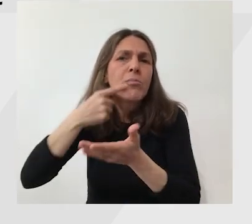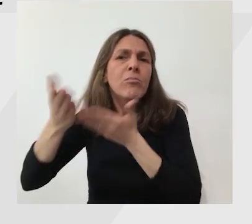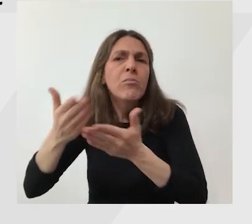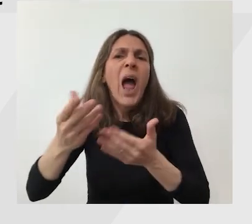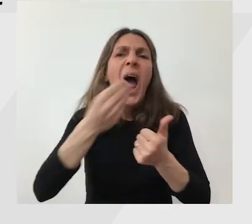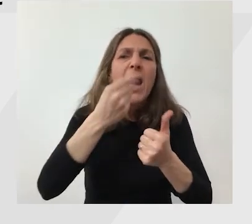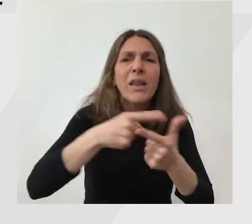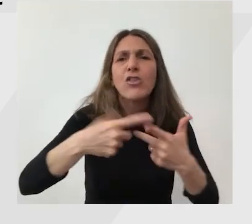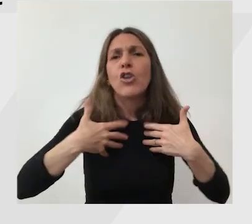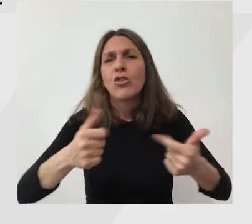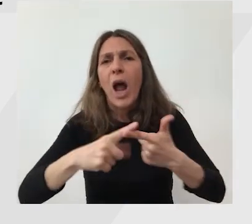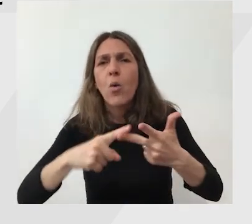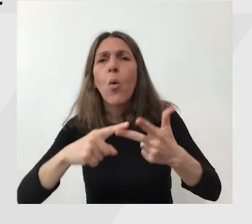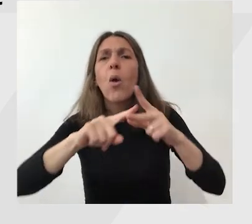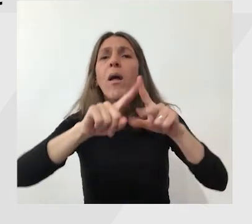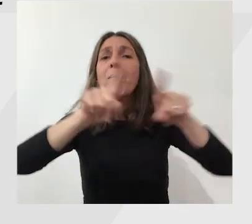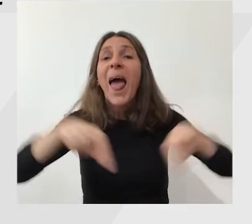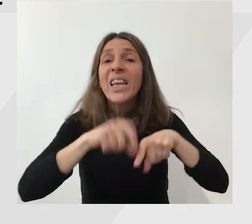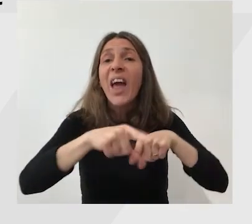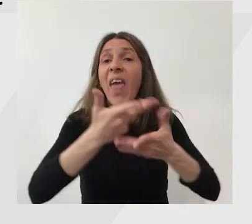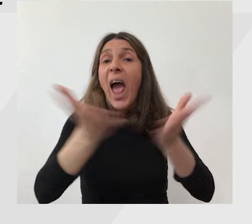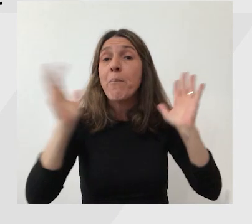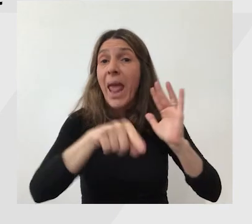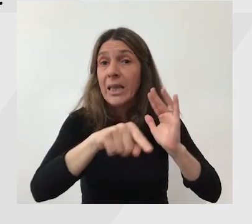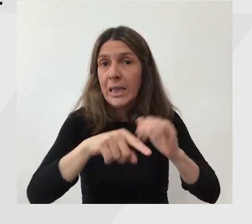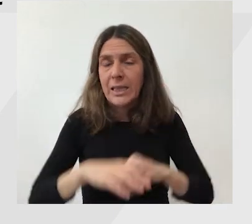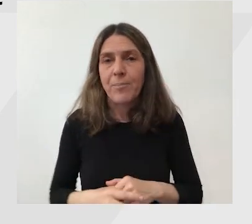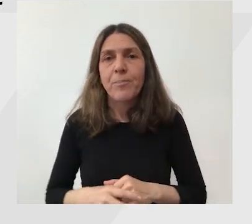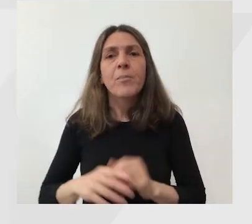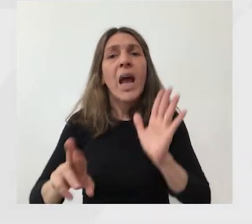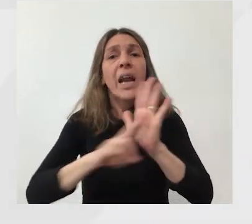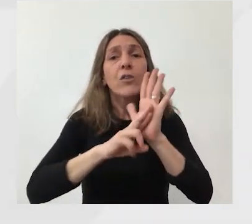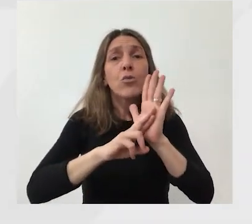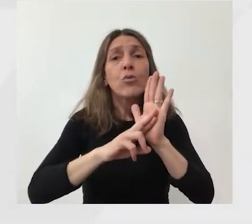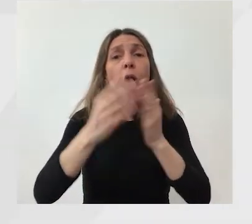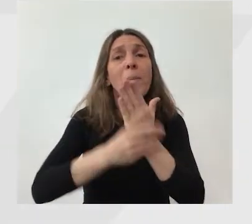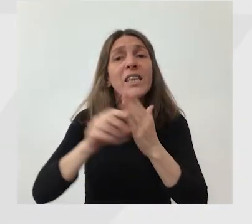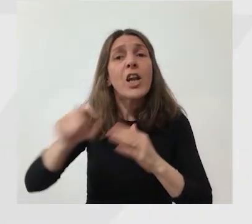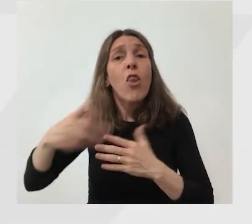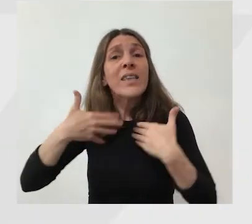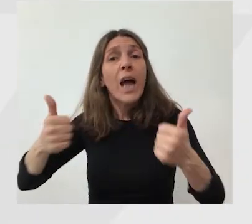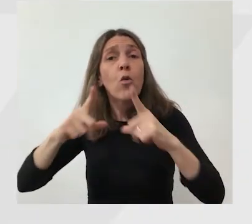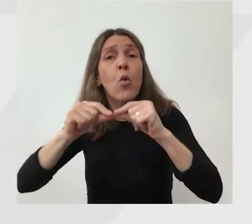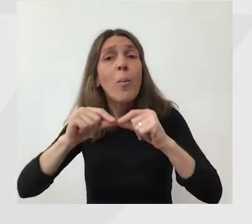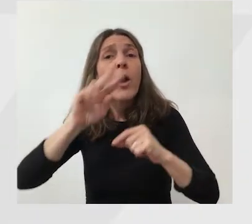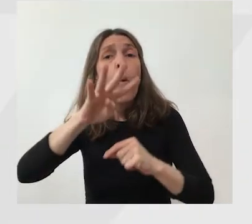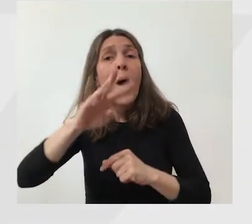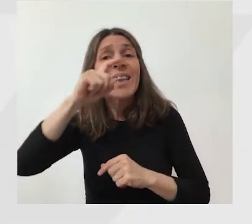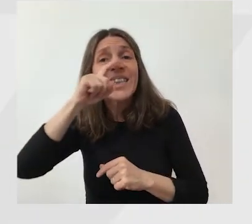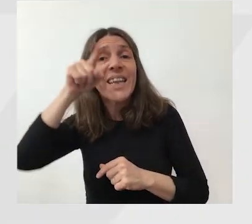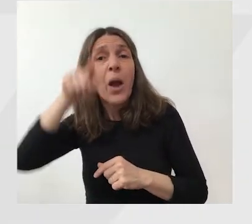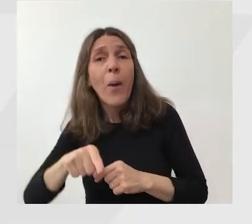por prestación sanitarios alimentación planilla de ambientes resolución ministerio de salud